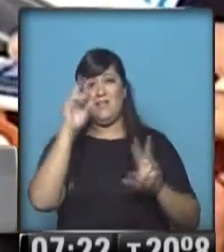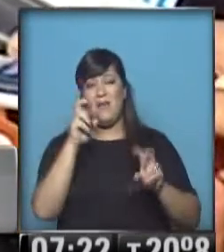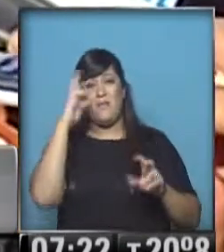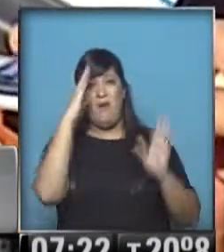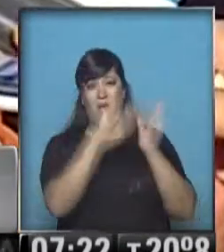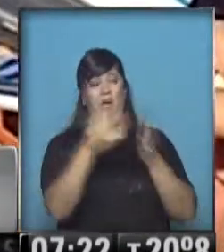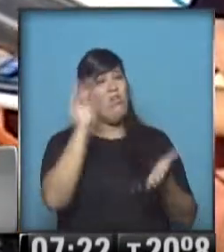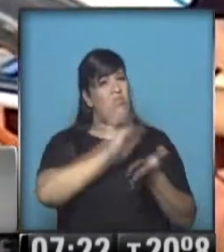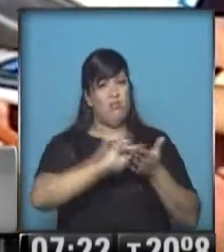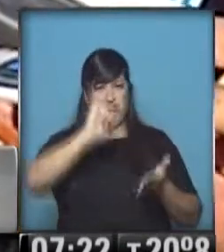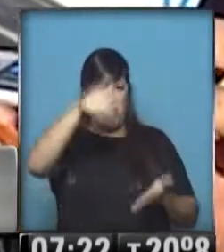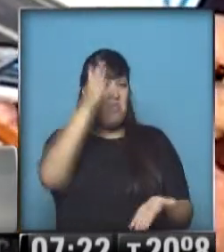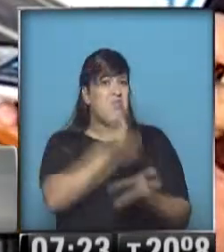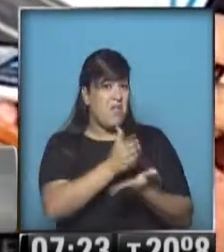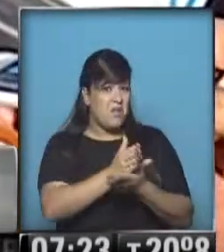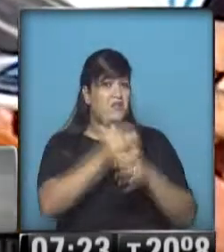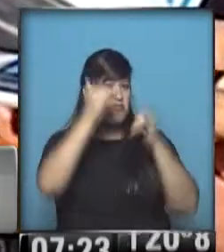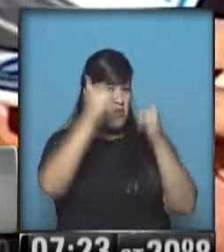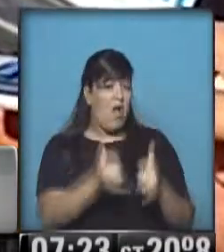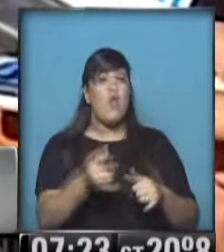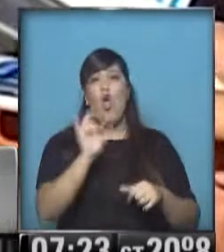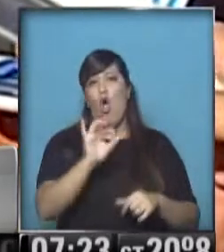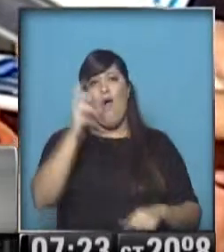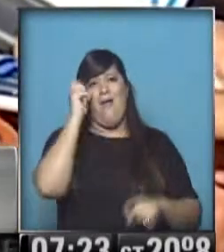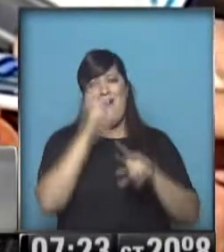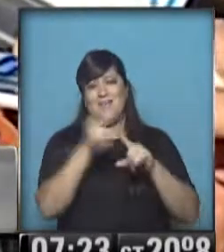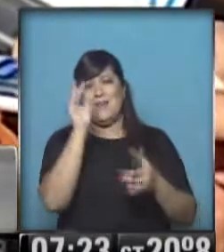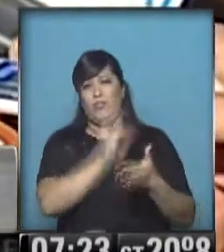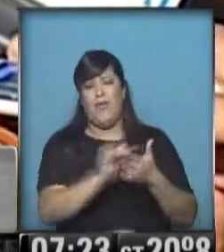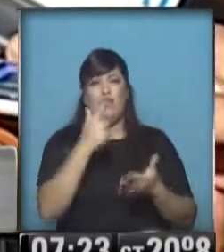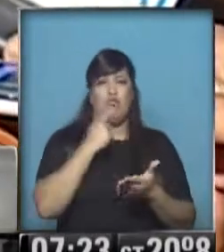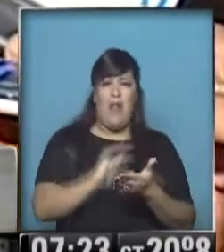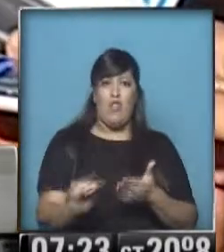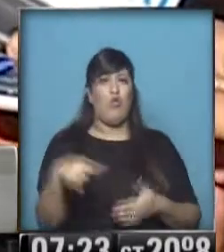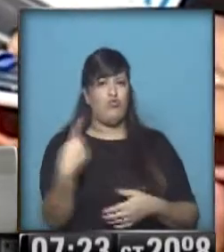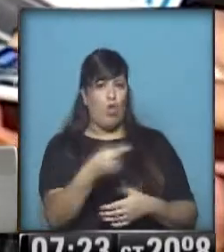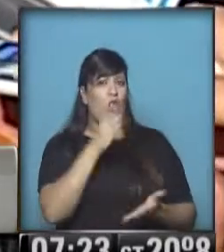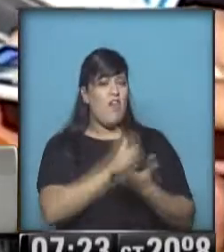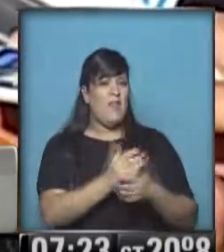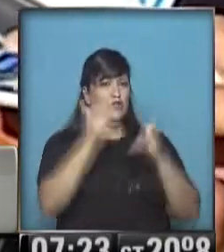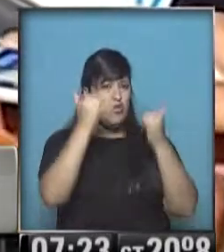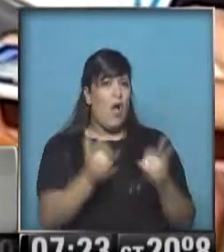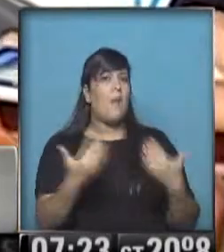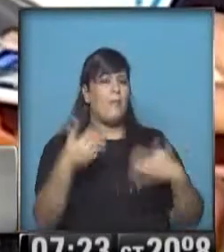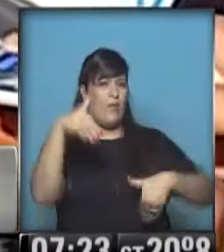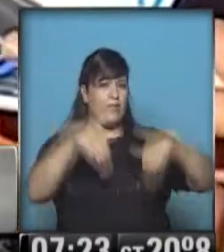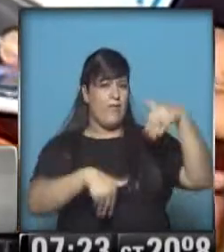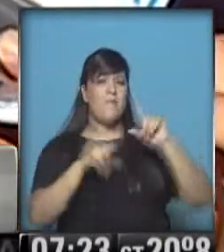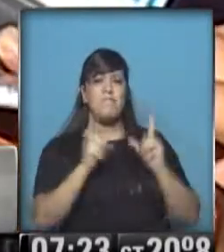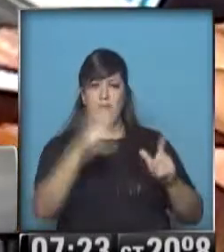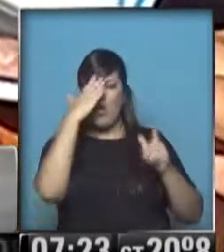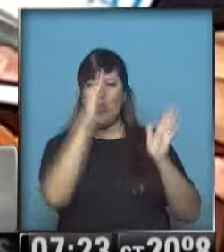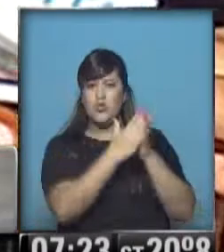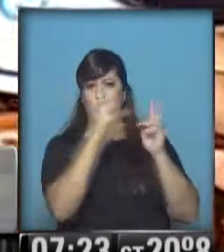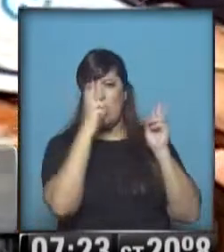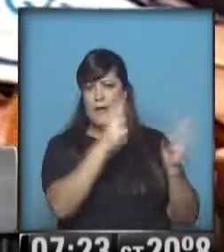legisladores tenemos todo el derecho del mundo, o quienes fuimos legisladores en aquel momento teníamos todo el derecho del mundo de llevar a la práctica conforme establece la Constitución